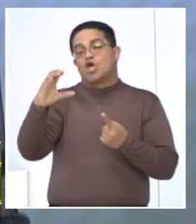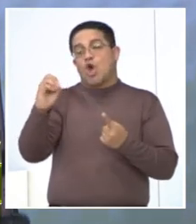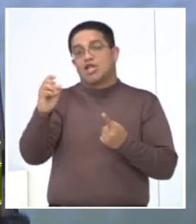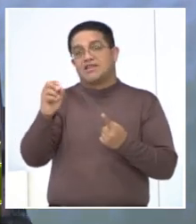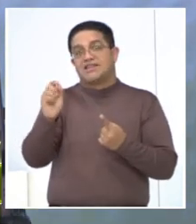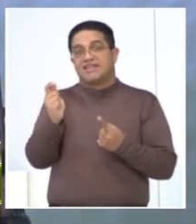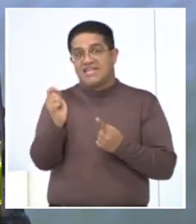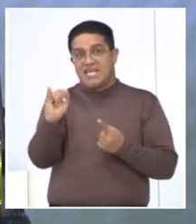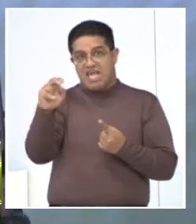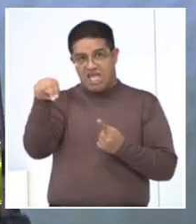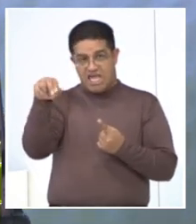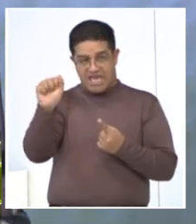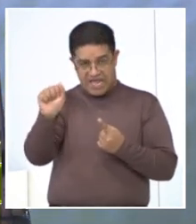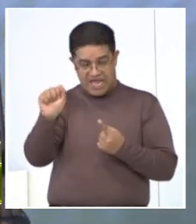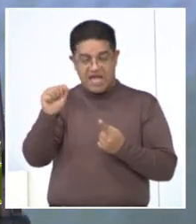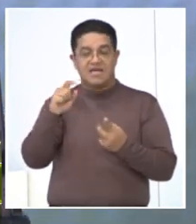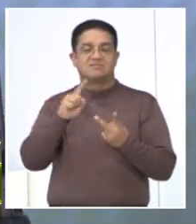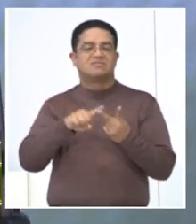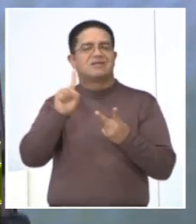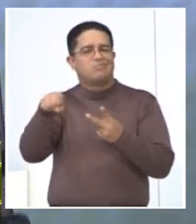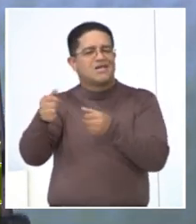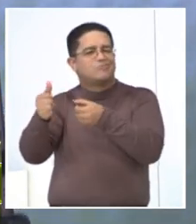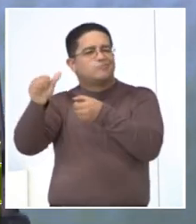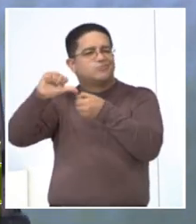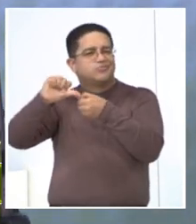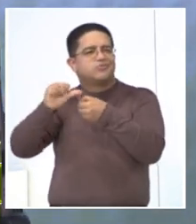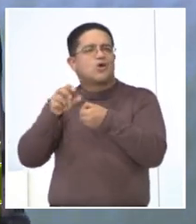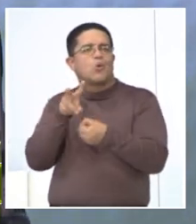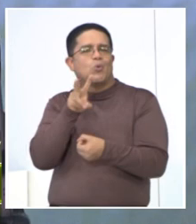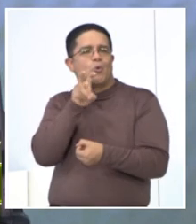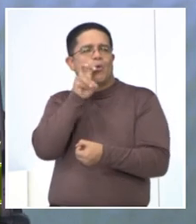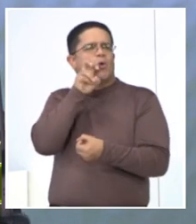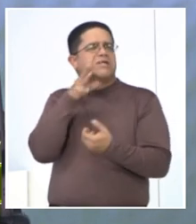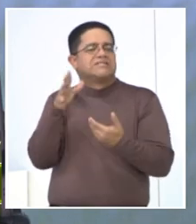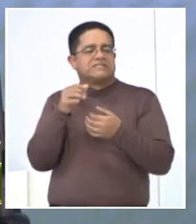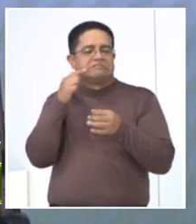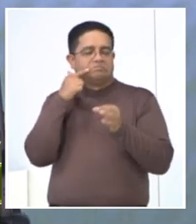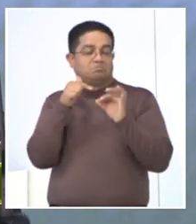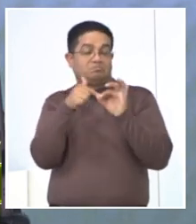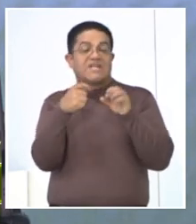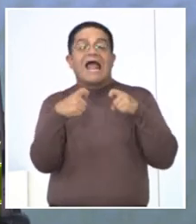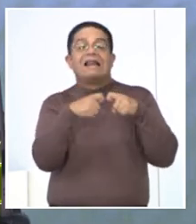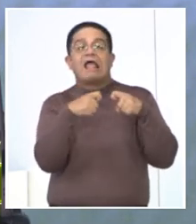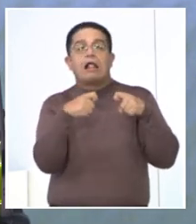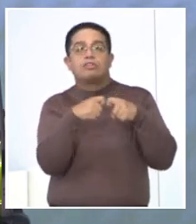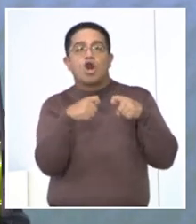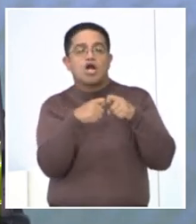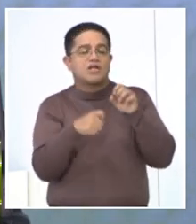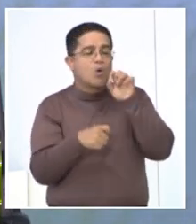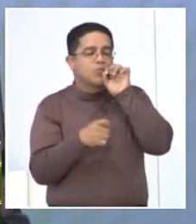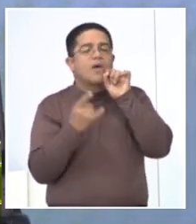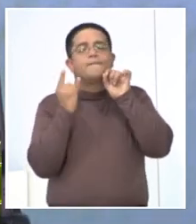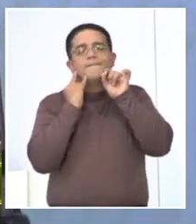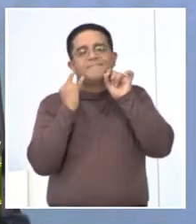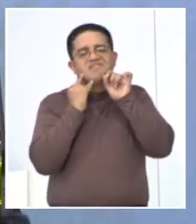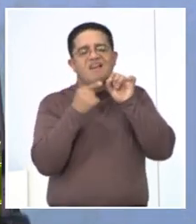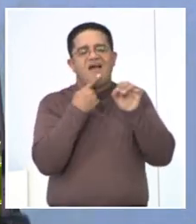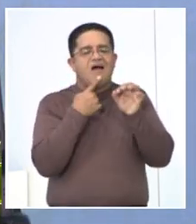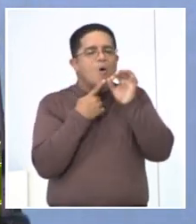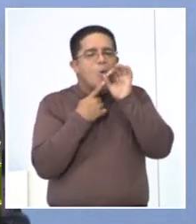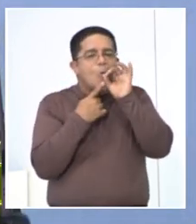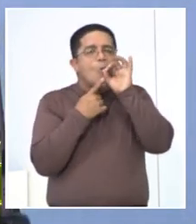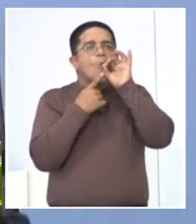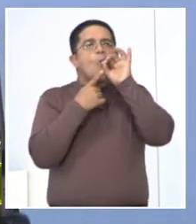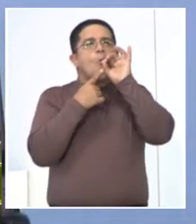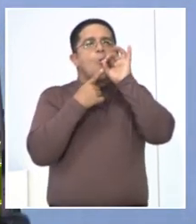mencionó Daniel en un principio, también con aromatizantes o cannabinoides, a través de un dispositivo electrónico que funciona con baterías como lo es el cigarrillo